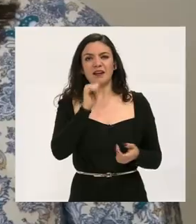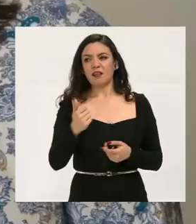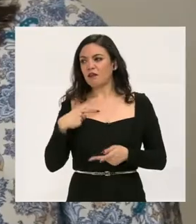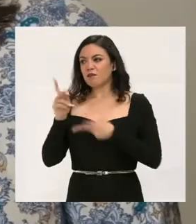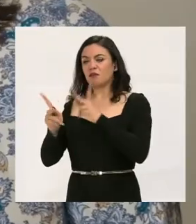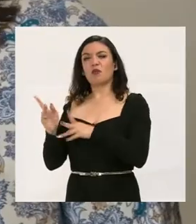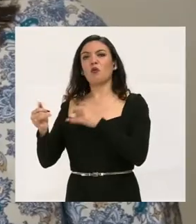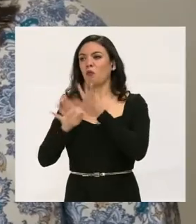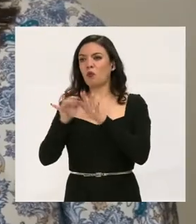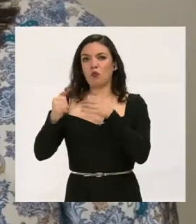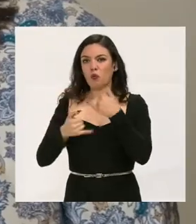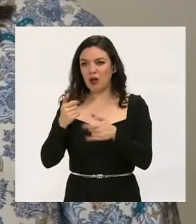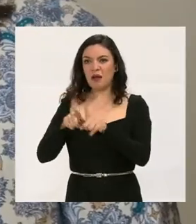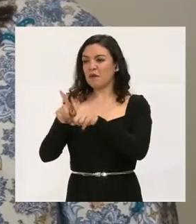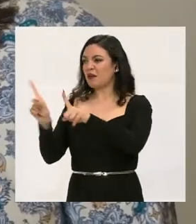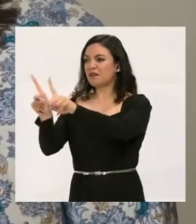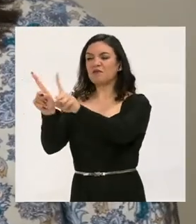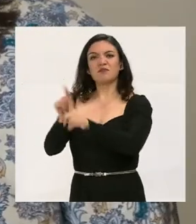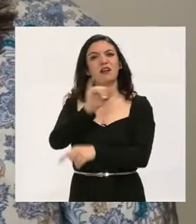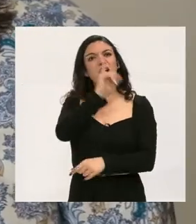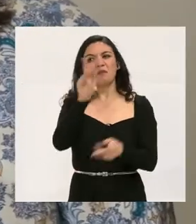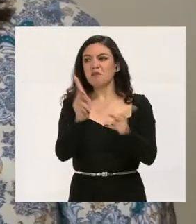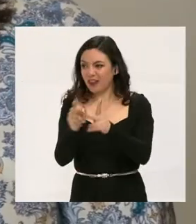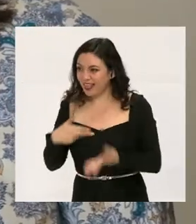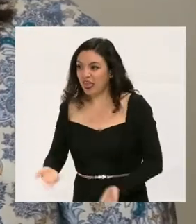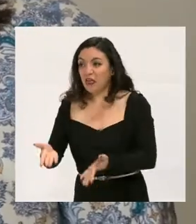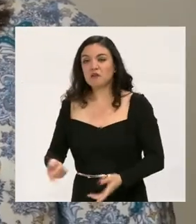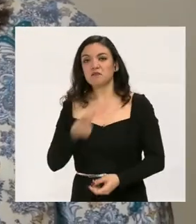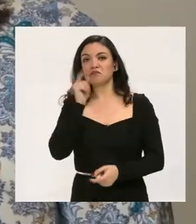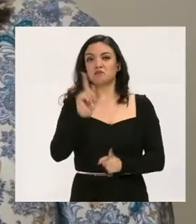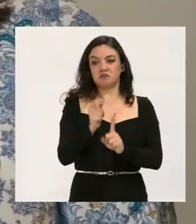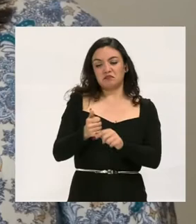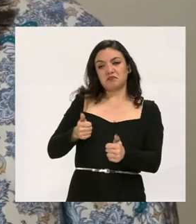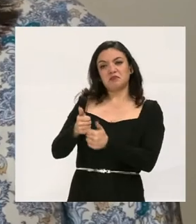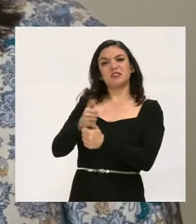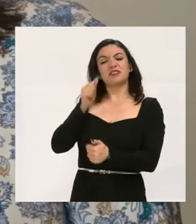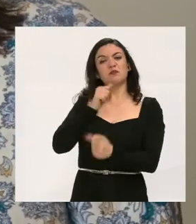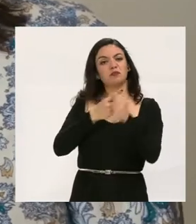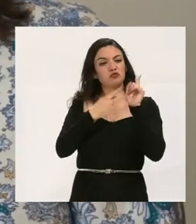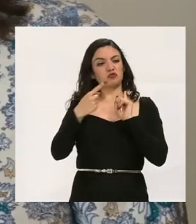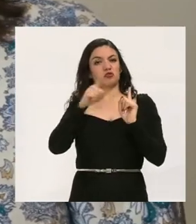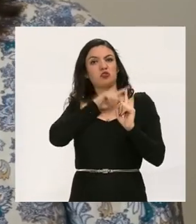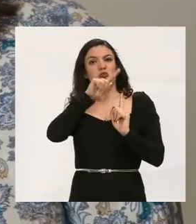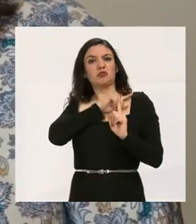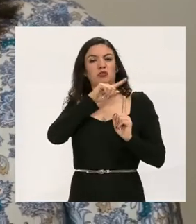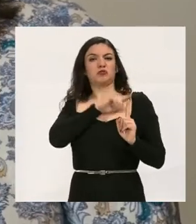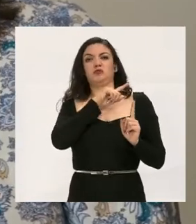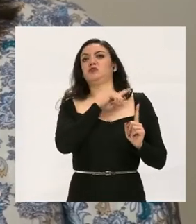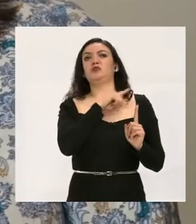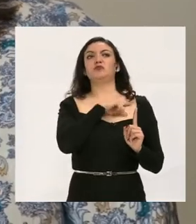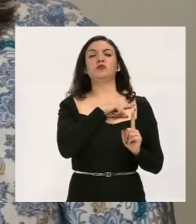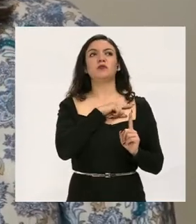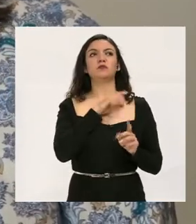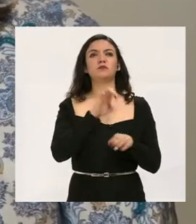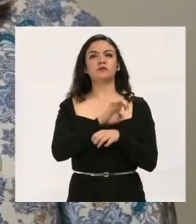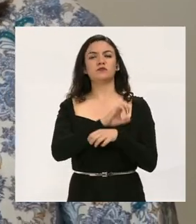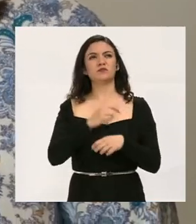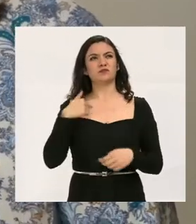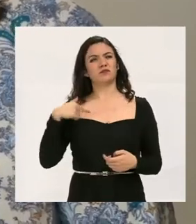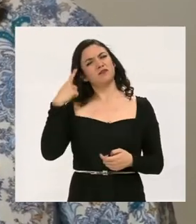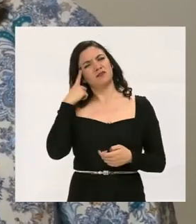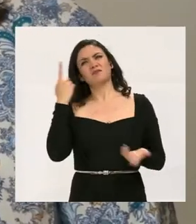hacía ninguna interacción por jugar o sea ni con su hermano ni con sus primos él siempre así como que más aislado más solito entonces